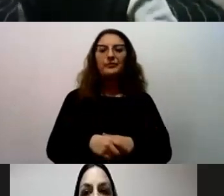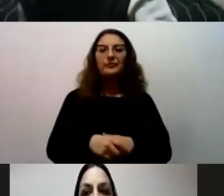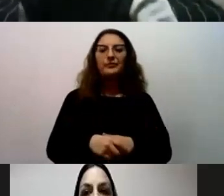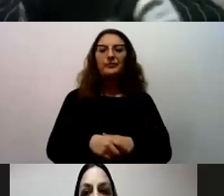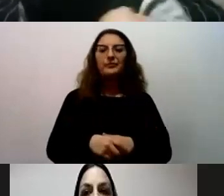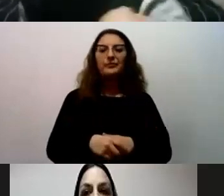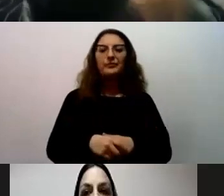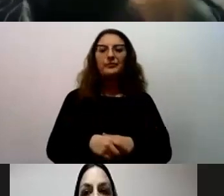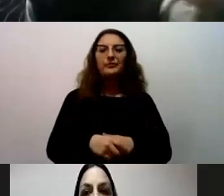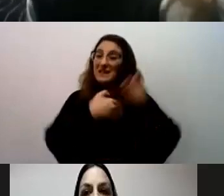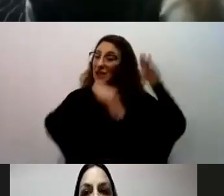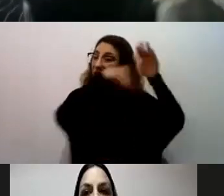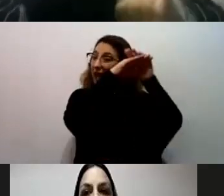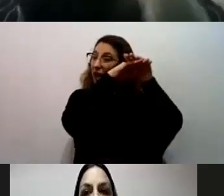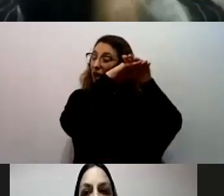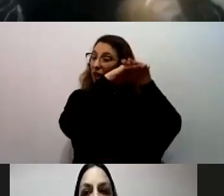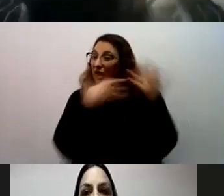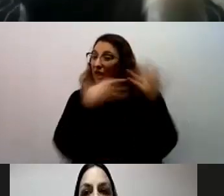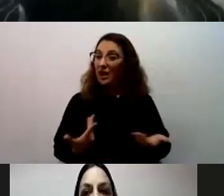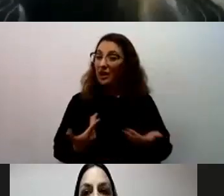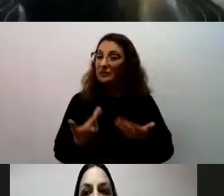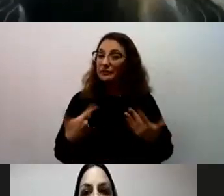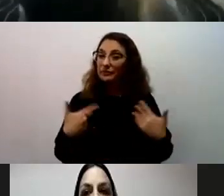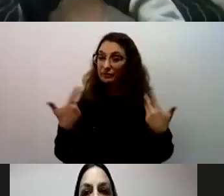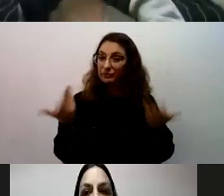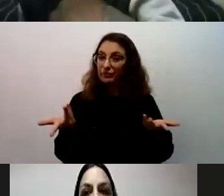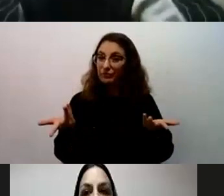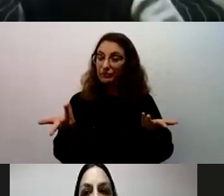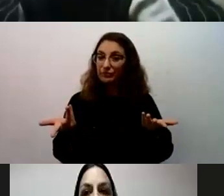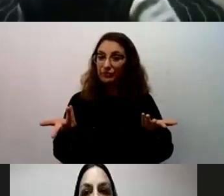la Corte que lo